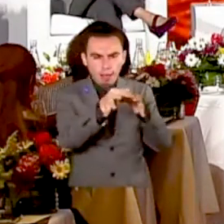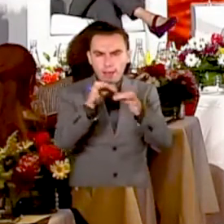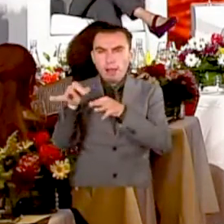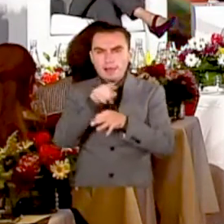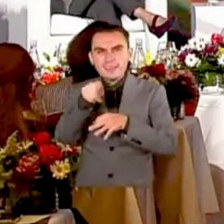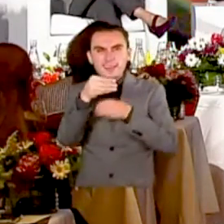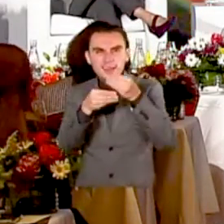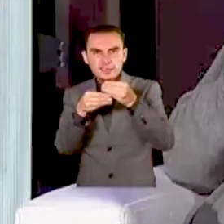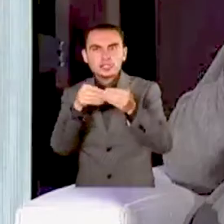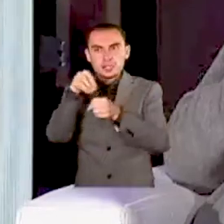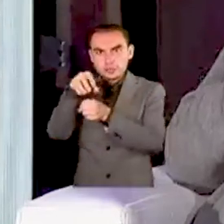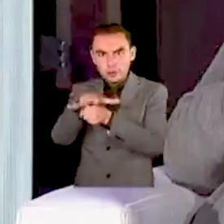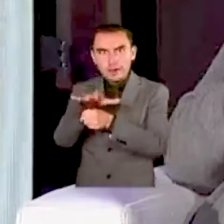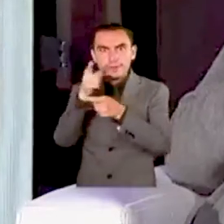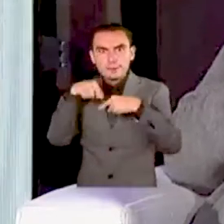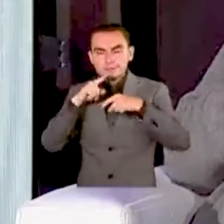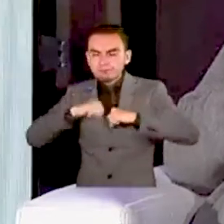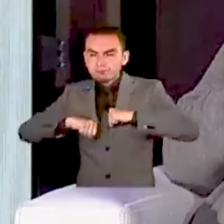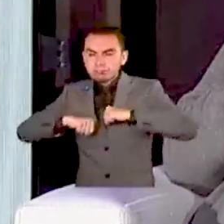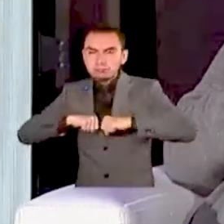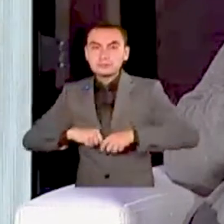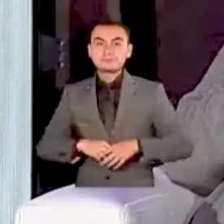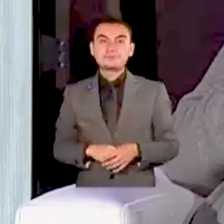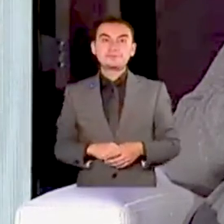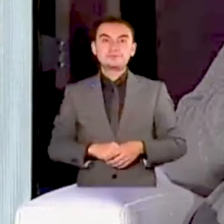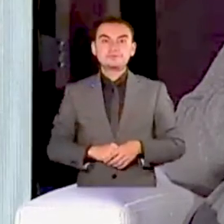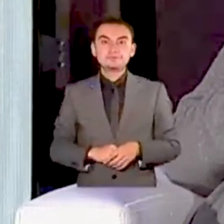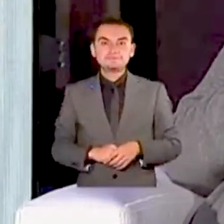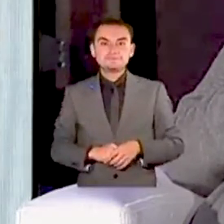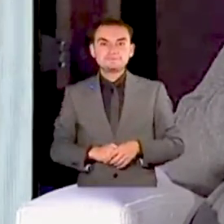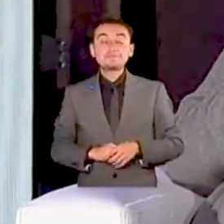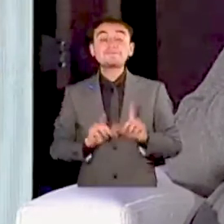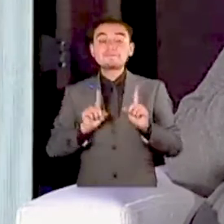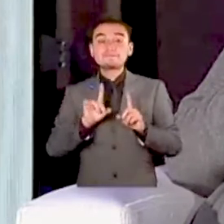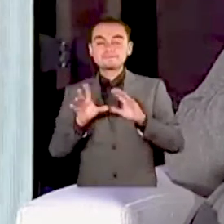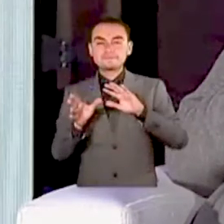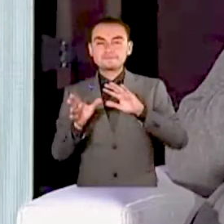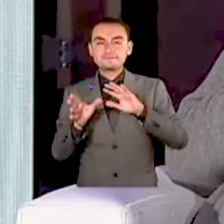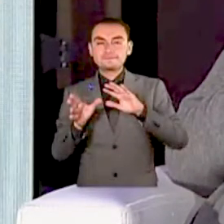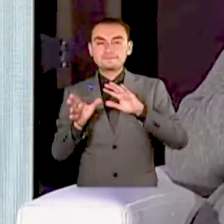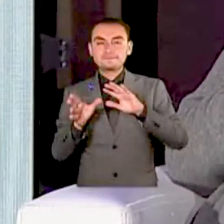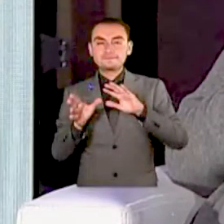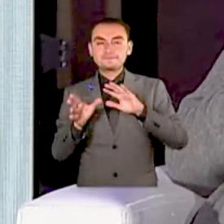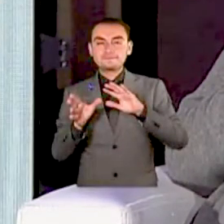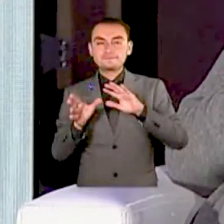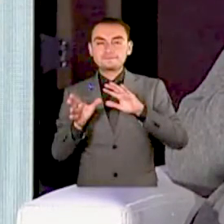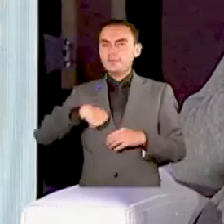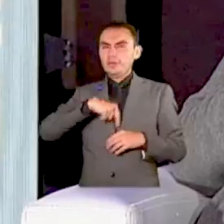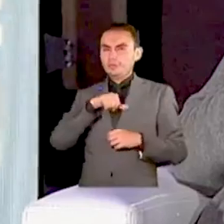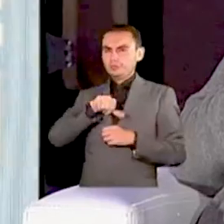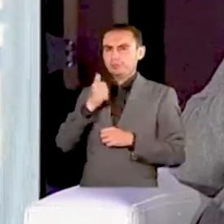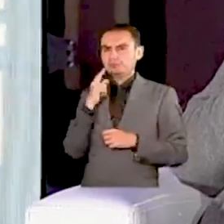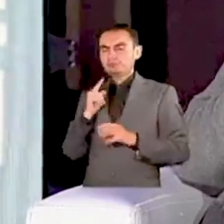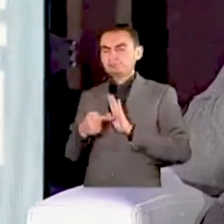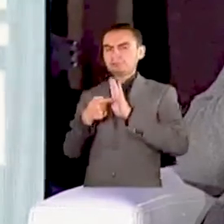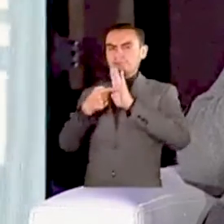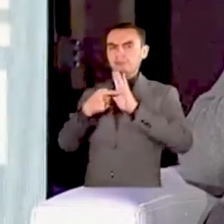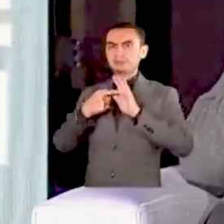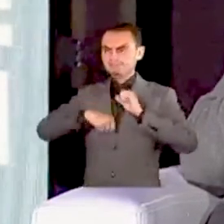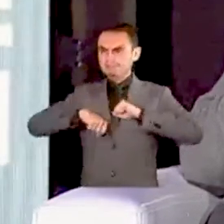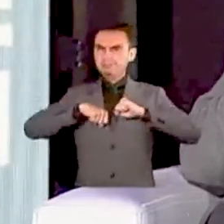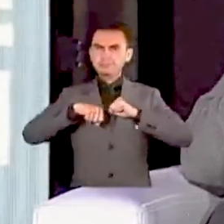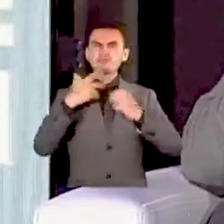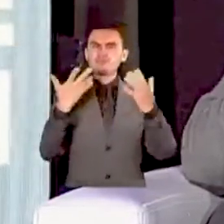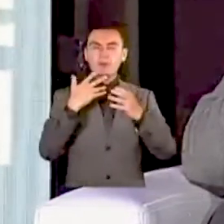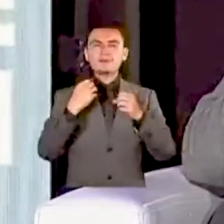regionales y distritales. Y otro aspecto que evidencia ese formato tiene que ver con